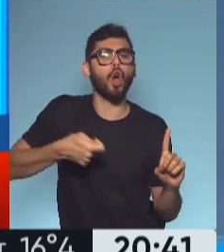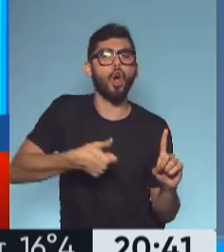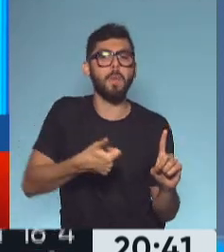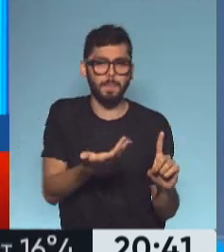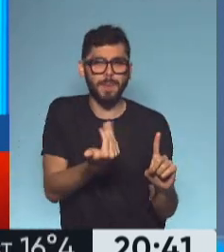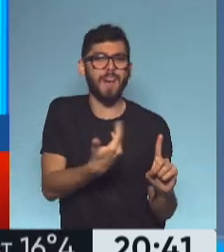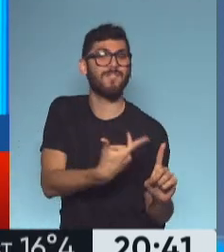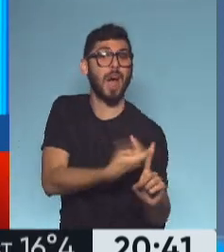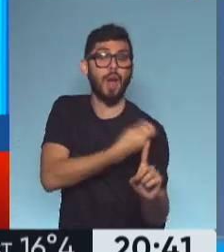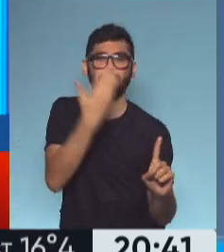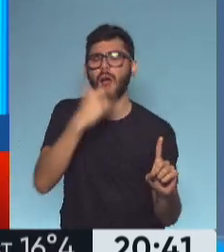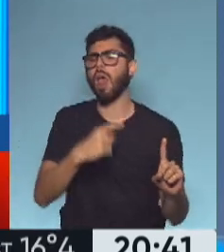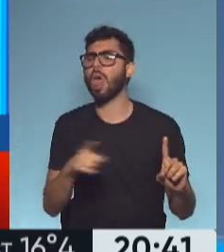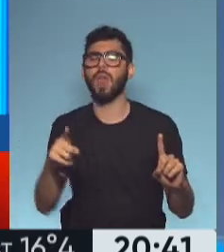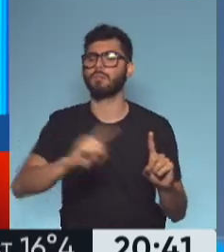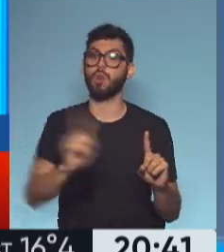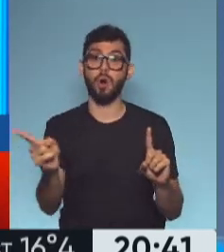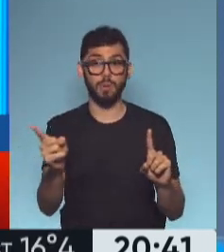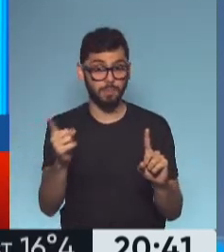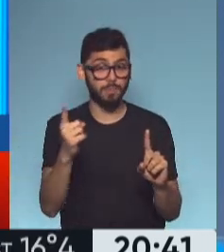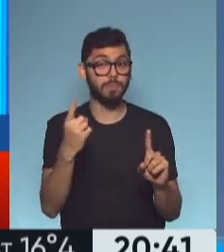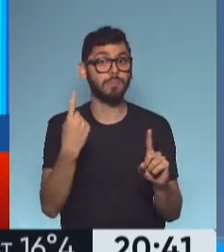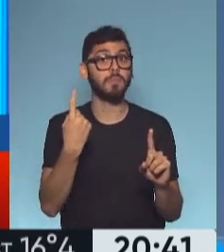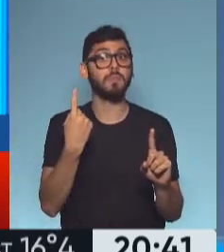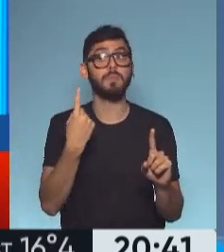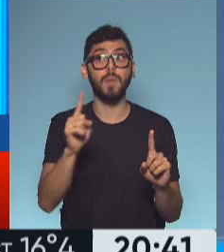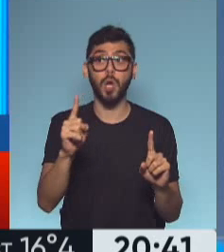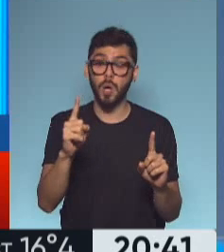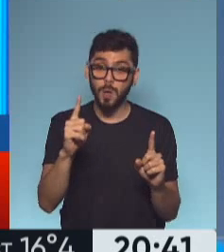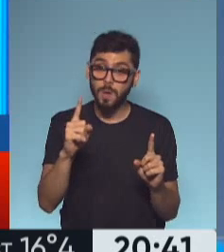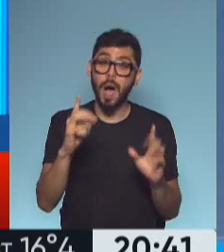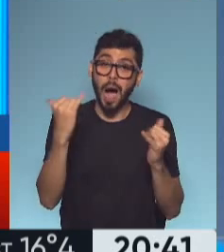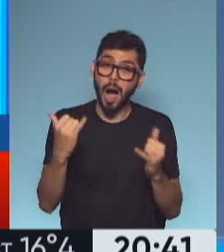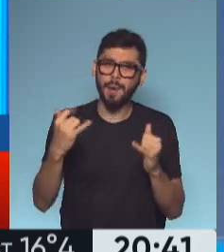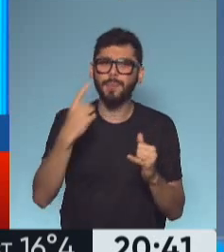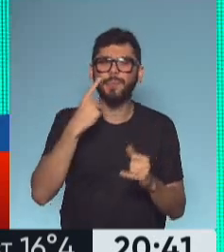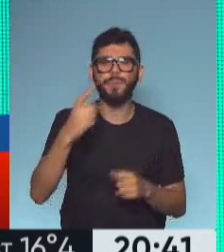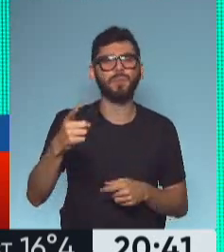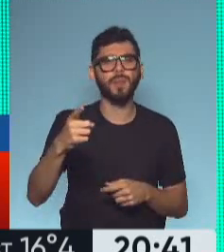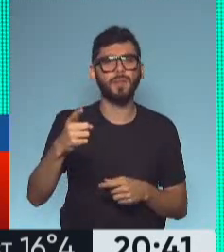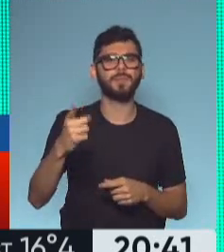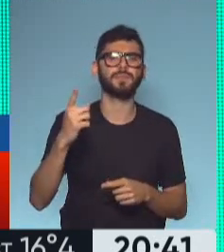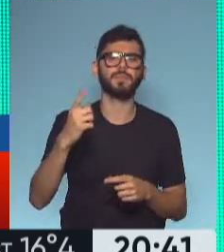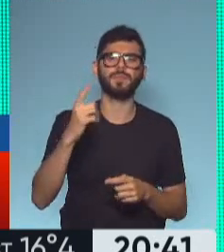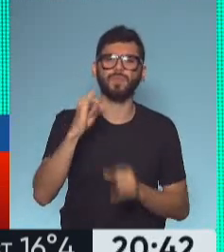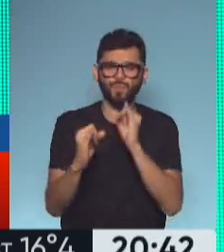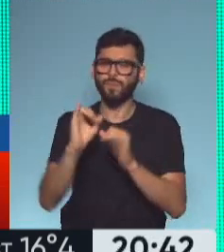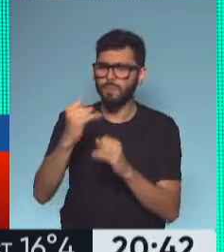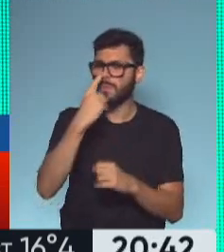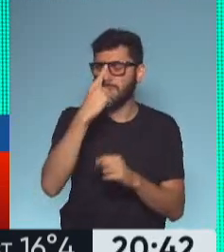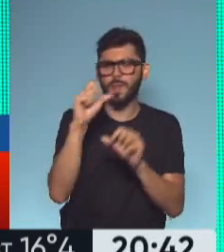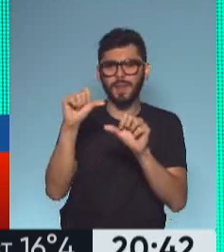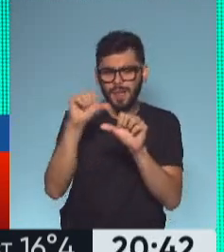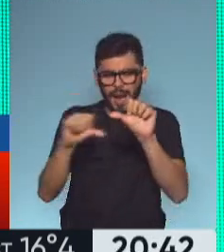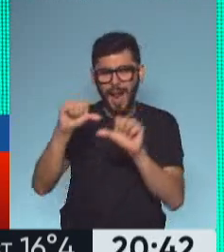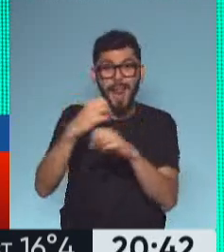terminaron llevándolo por otro lado, pero que esa oferta está. Pero nos quedamos hablando de vacunas aéreas porque hay convenios que los laboratorios